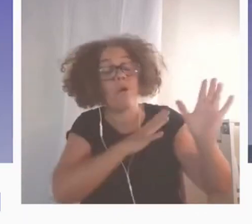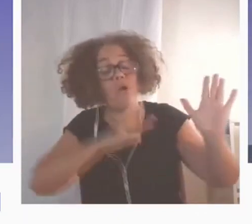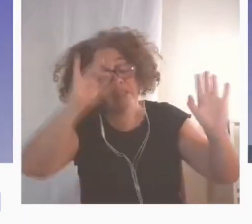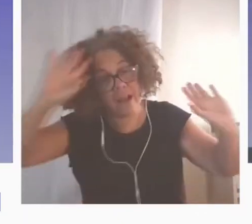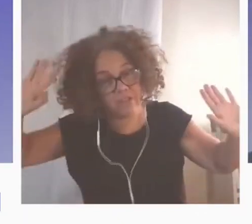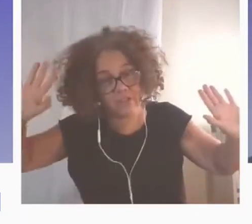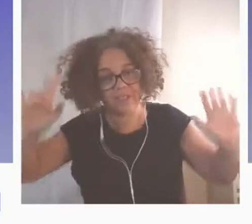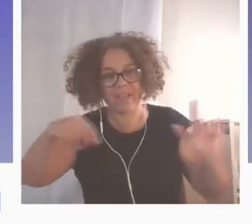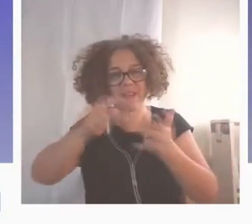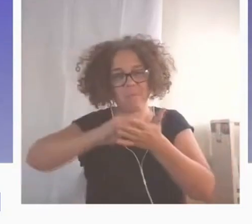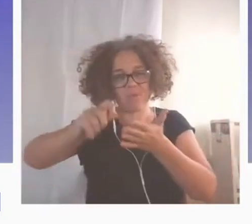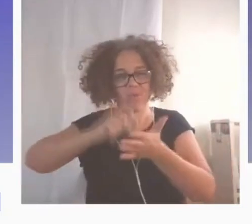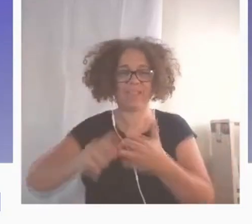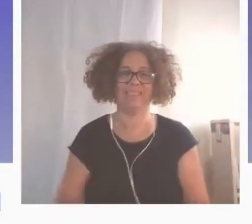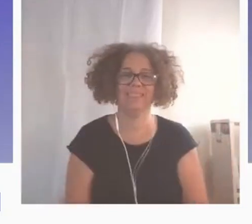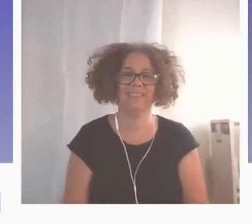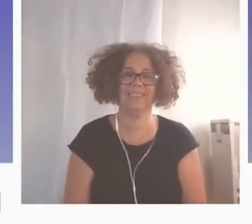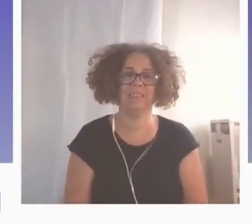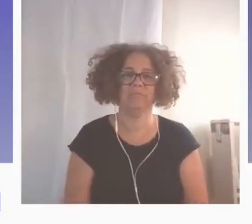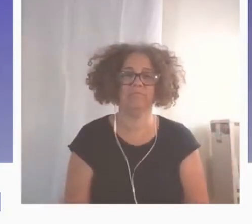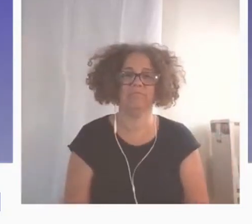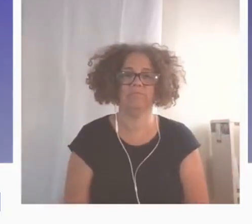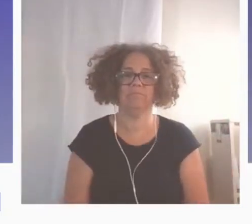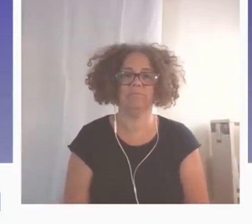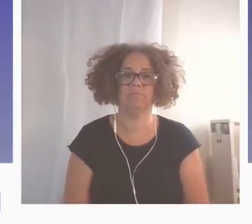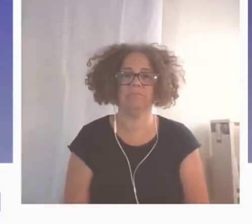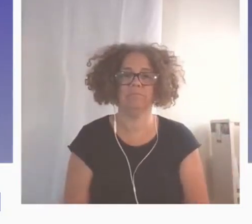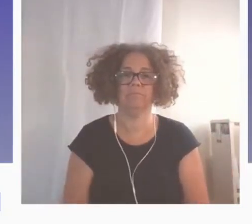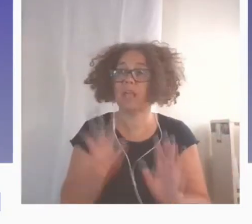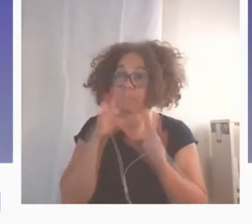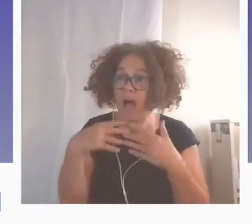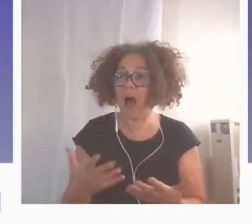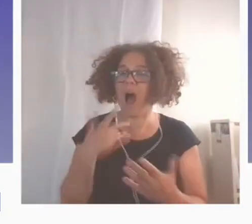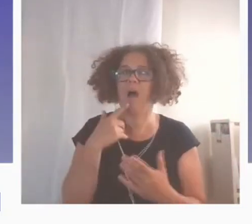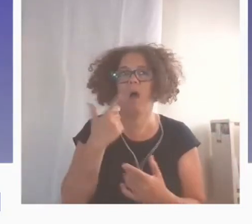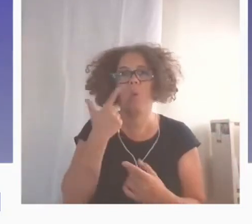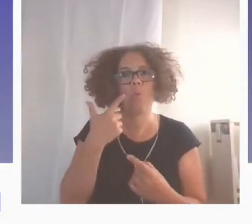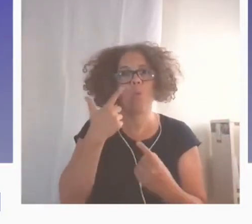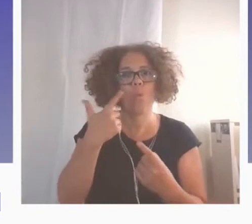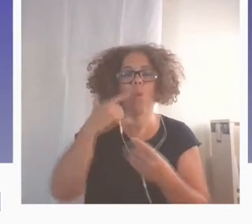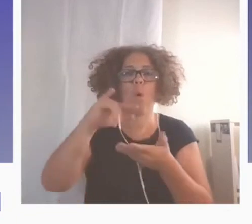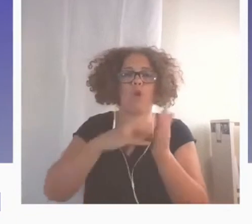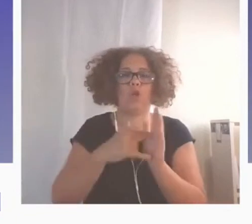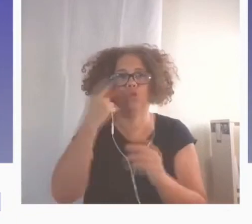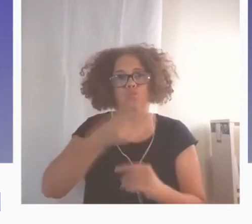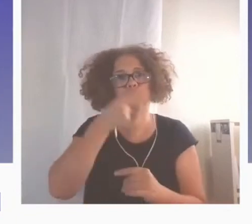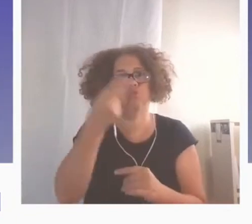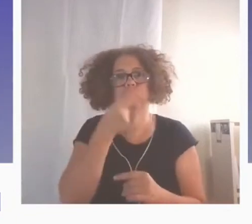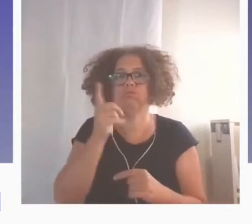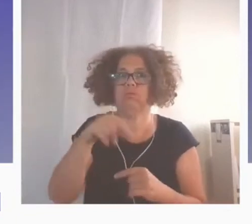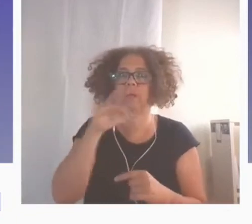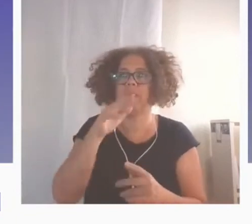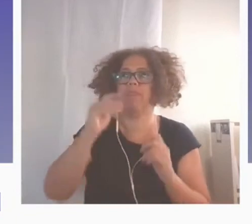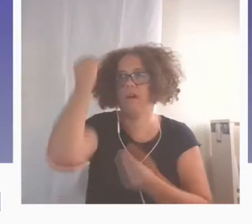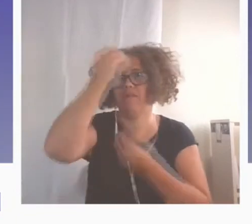traído apuntes. Vamos a compartir esta hora con proyectos muy interesantes que básicamente nos van a hacer reflexionar